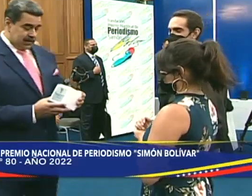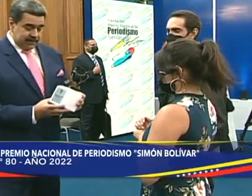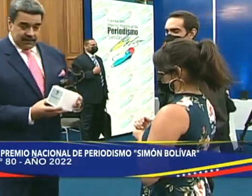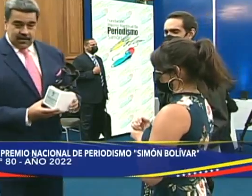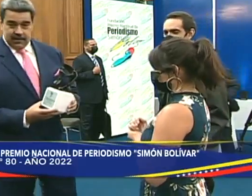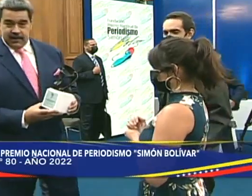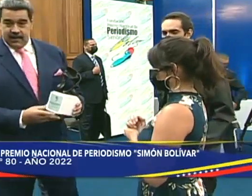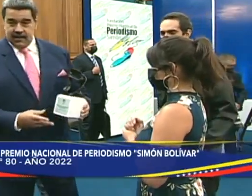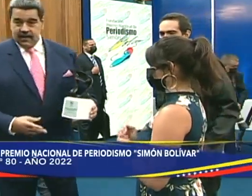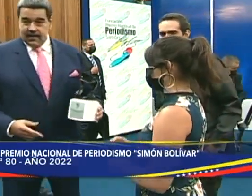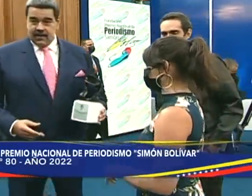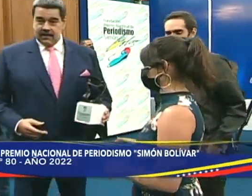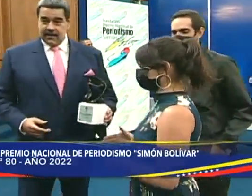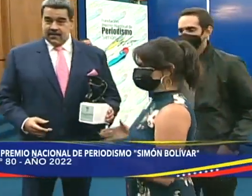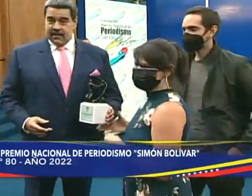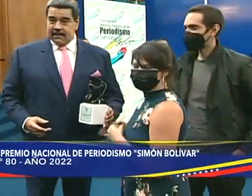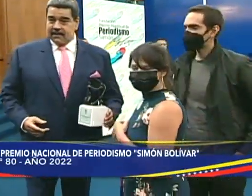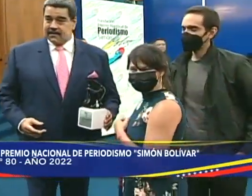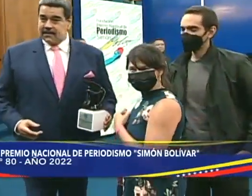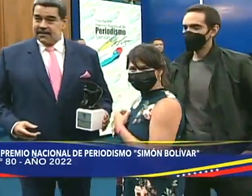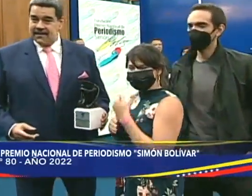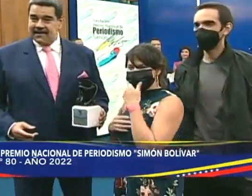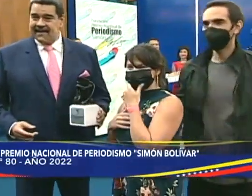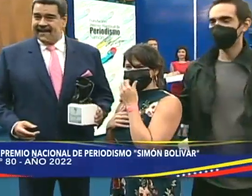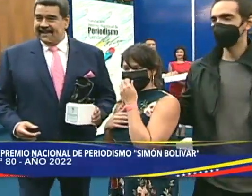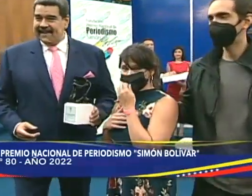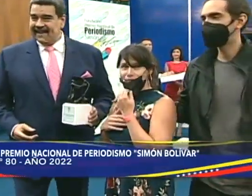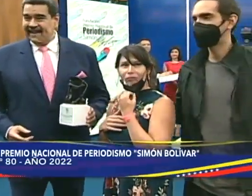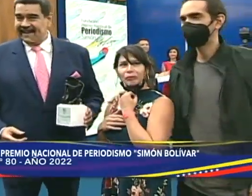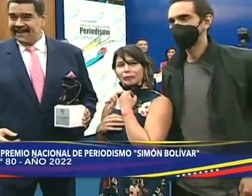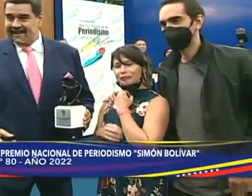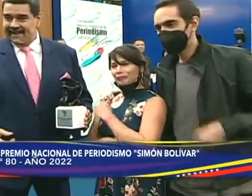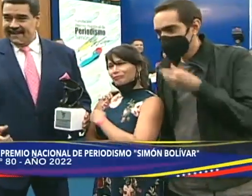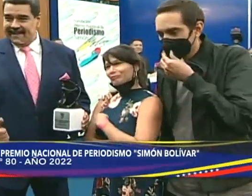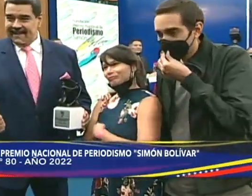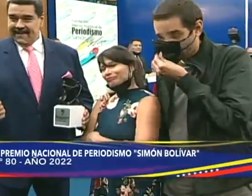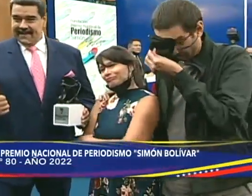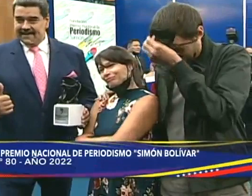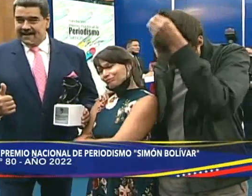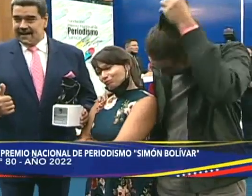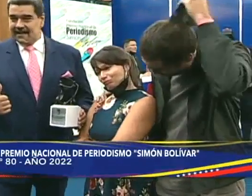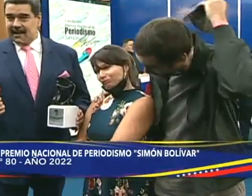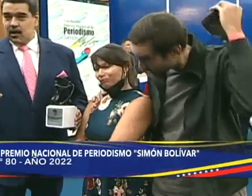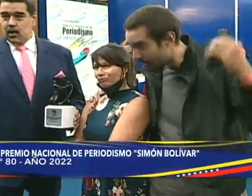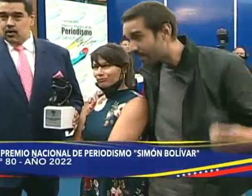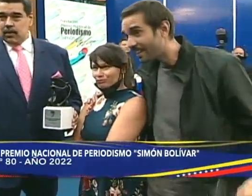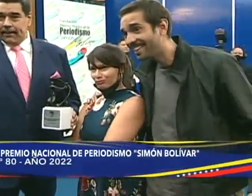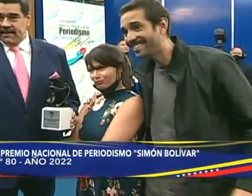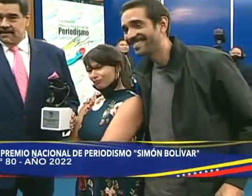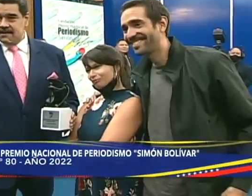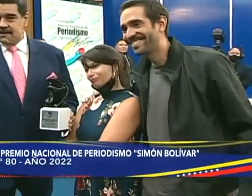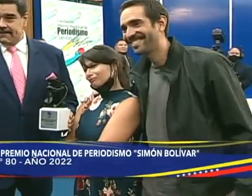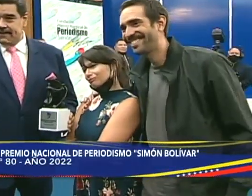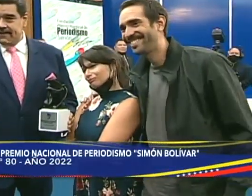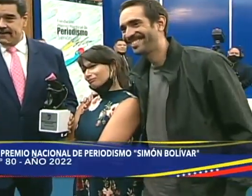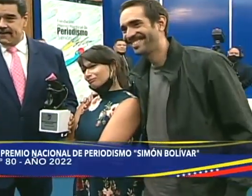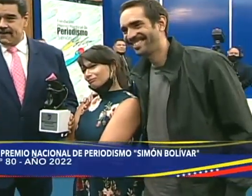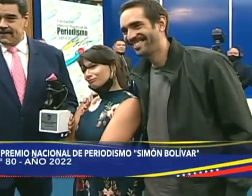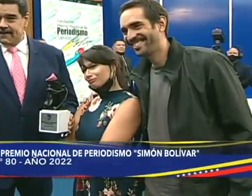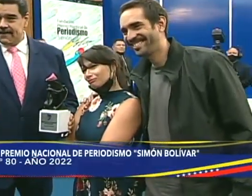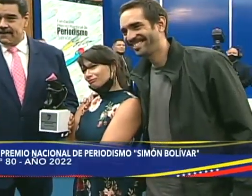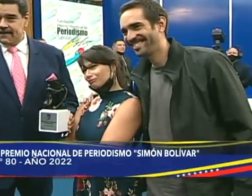corrientes filosóficas, pero también vienen dando una lucha político-ideológica dentro de lo que ha sido el contexto